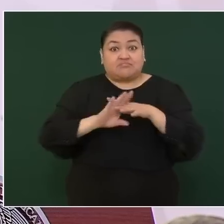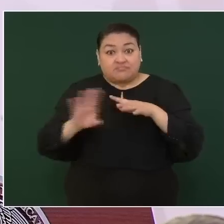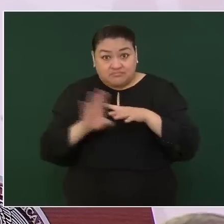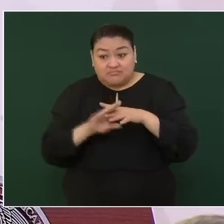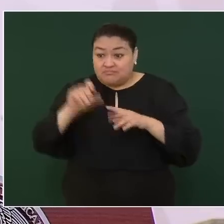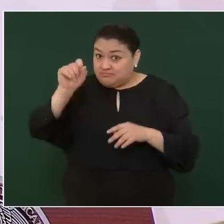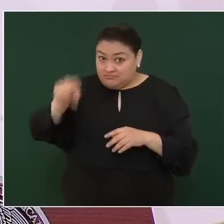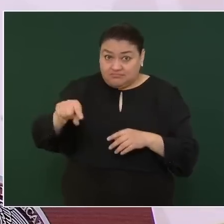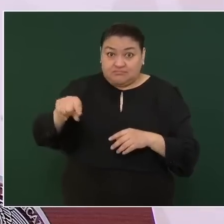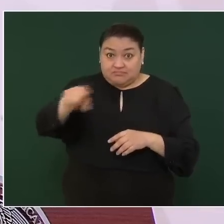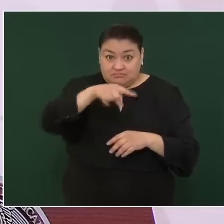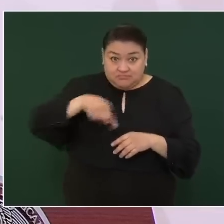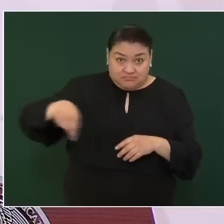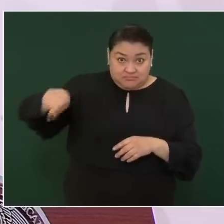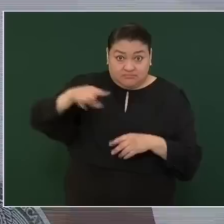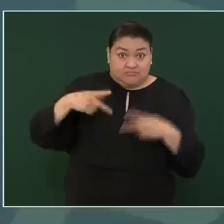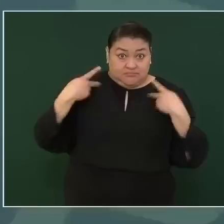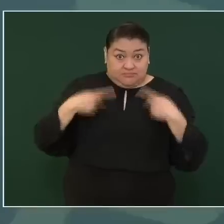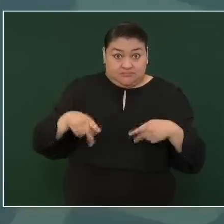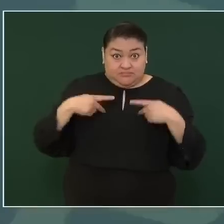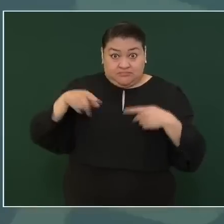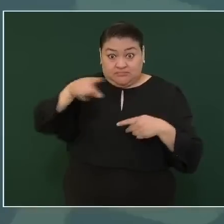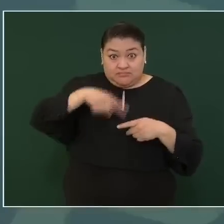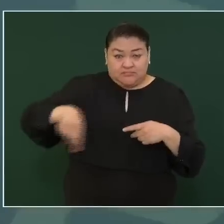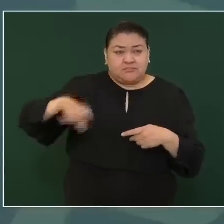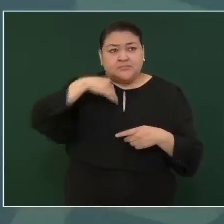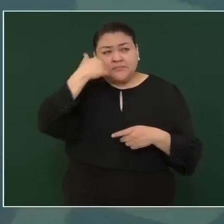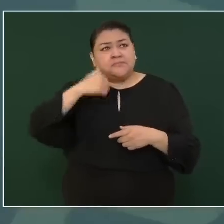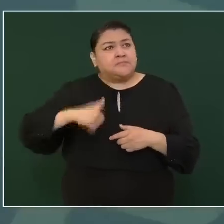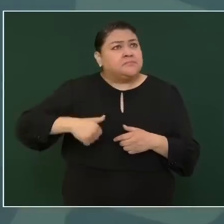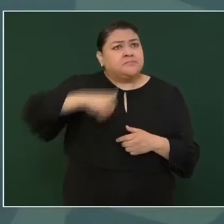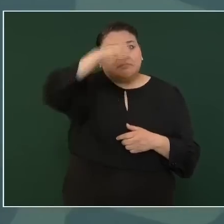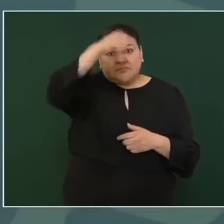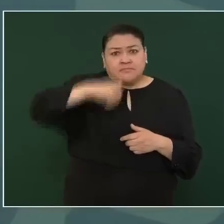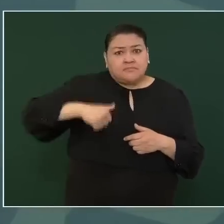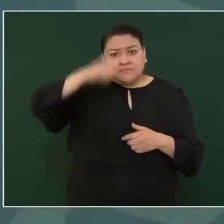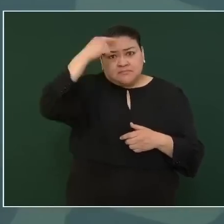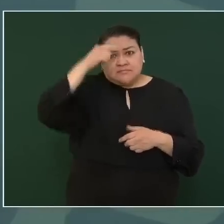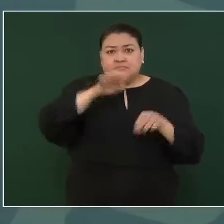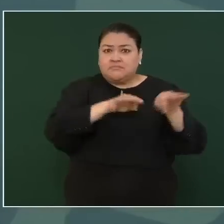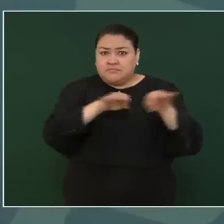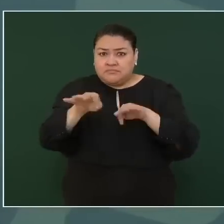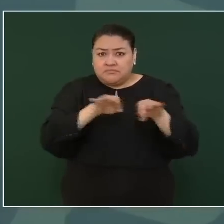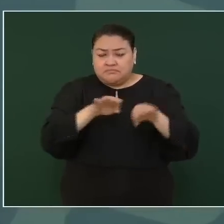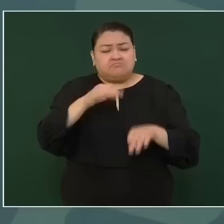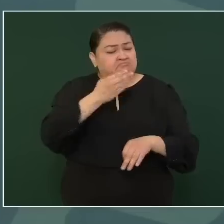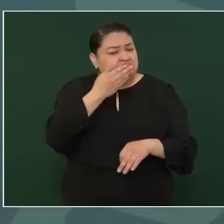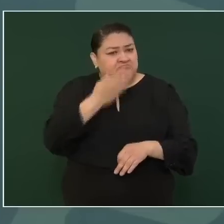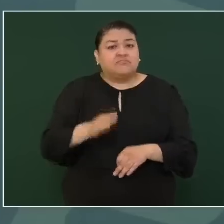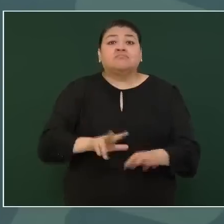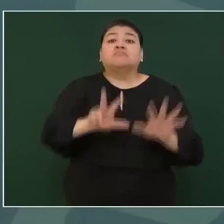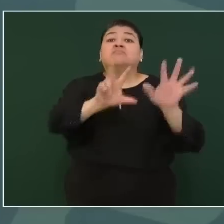quienes están moviéndose en búsqueda de trabajo, movilidad laboral.